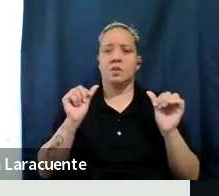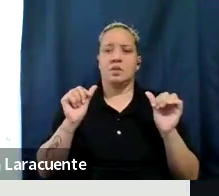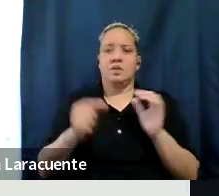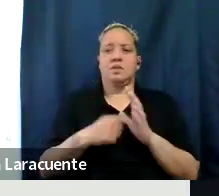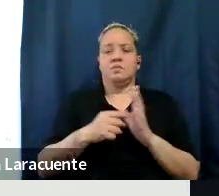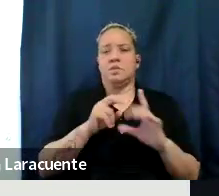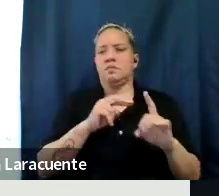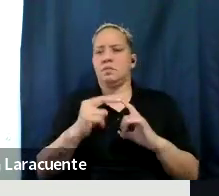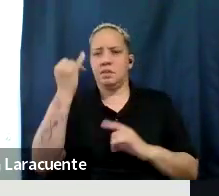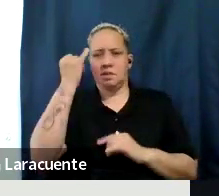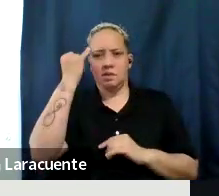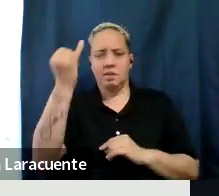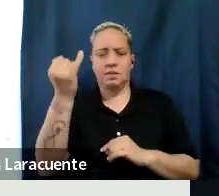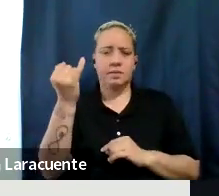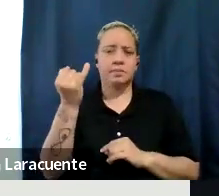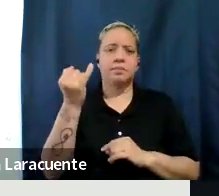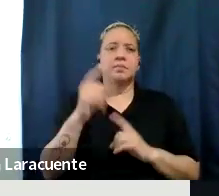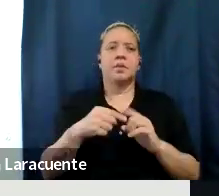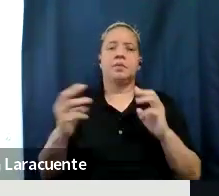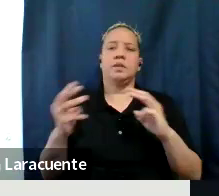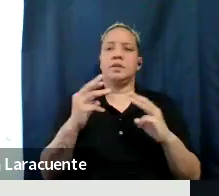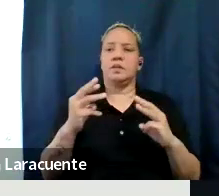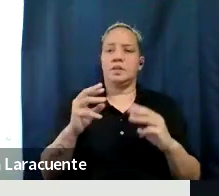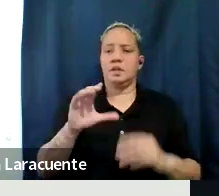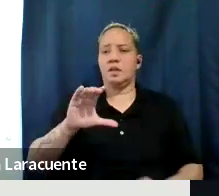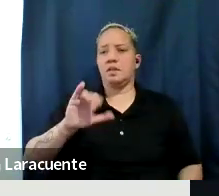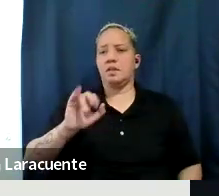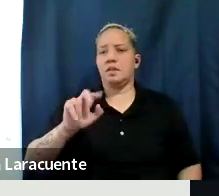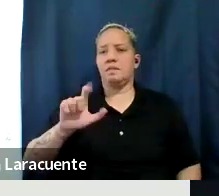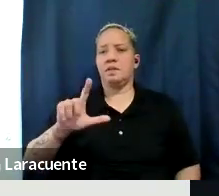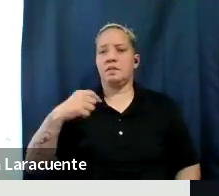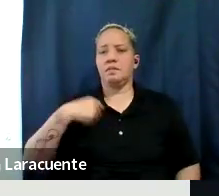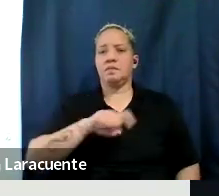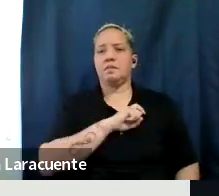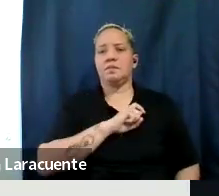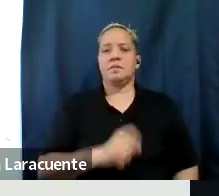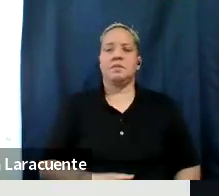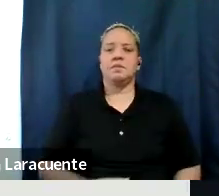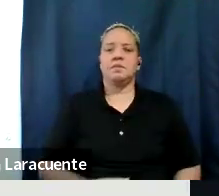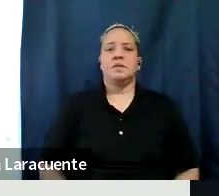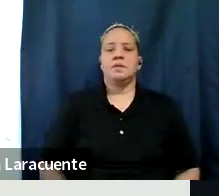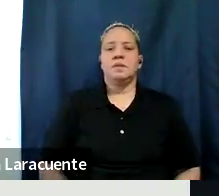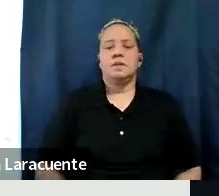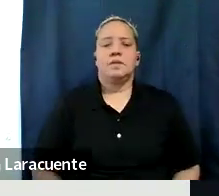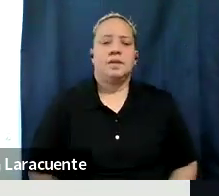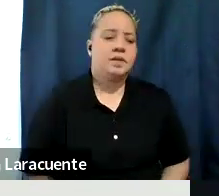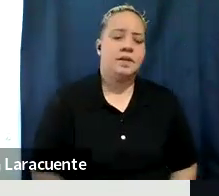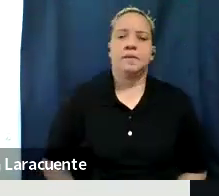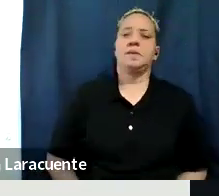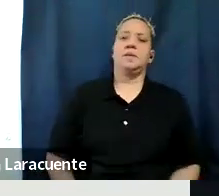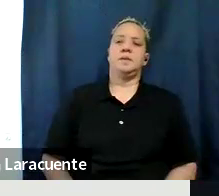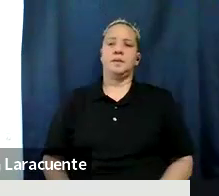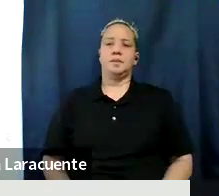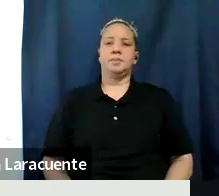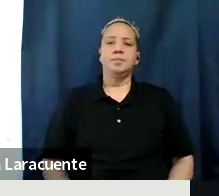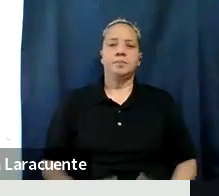posicionamiento ideológico con respecto a la Guerra Civil Española. Quiero ahora hablar de